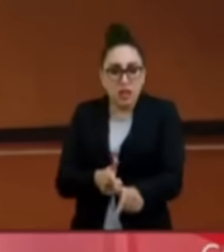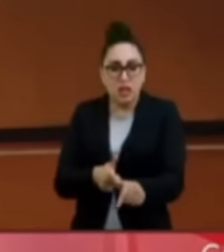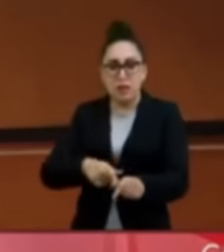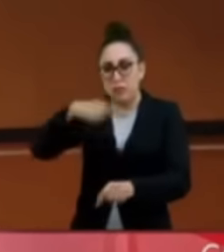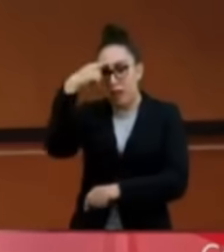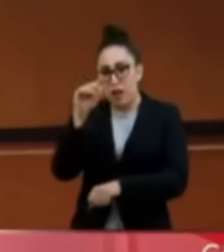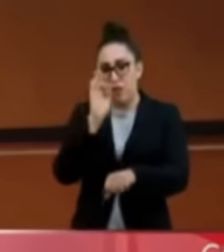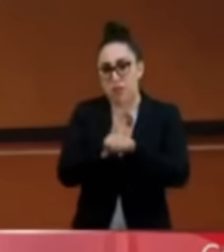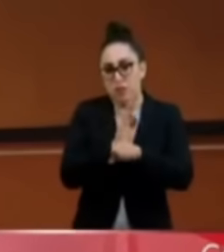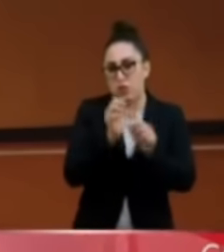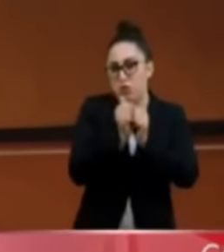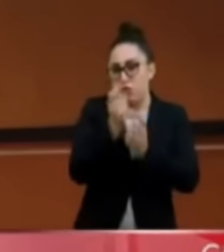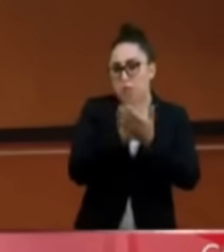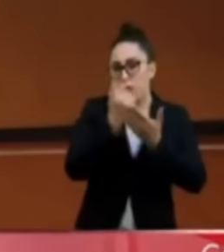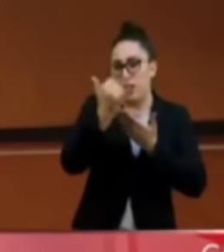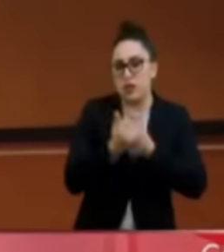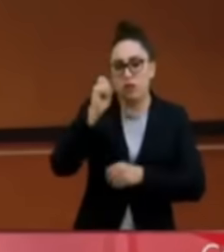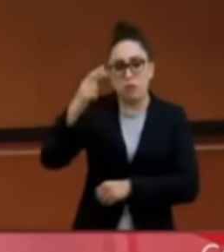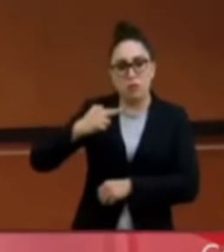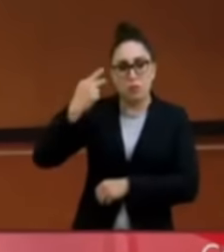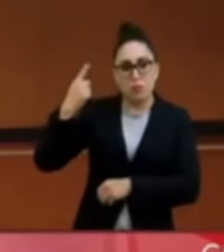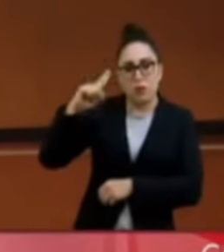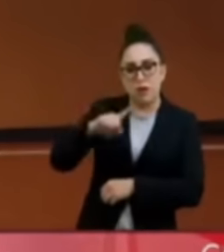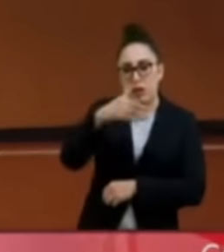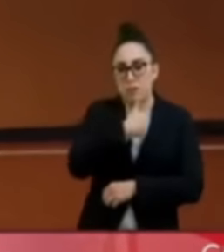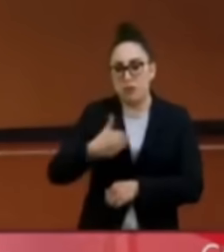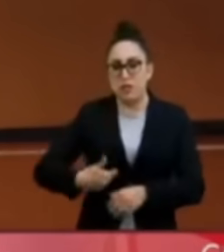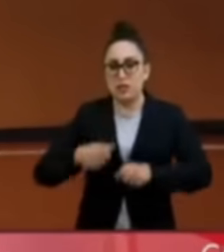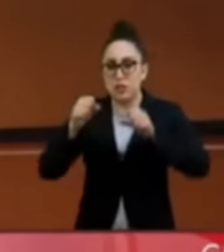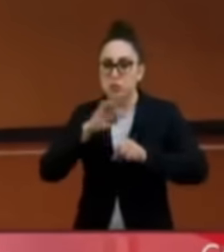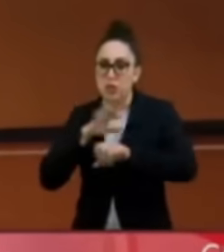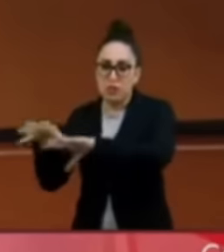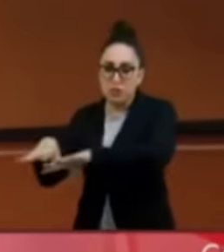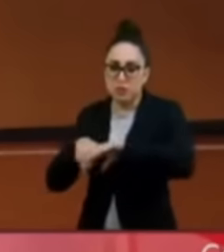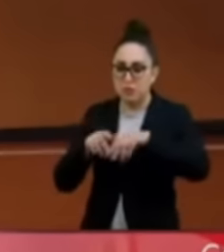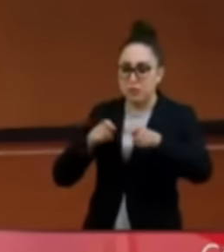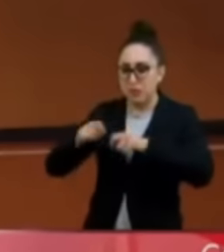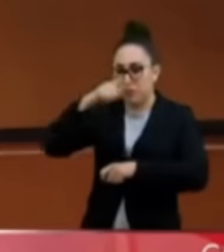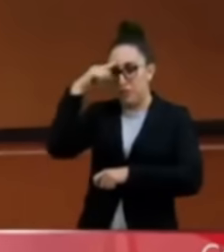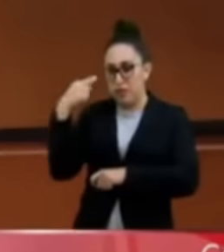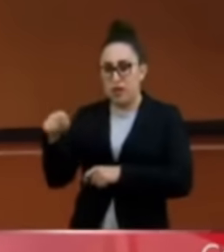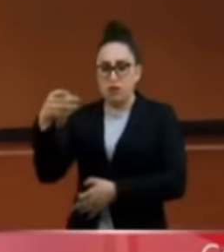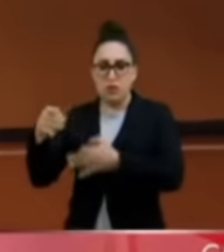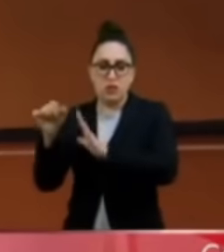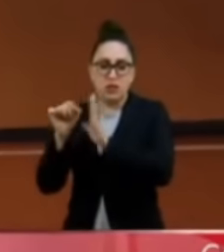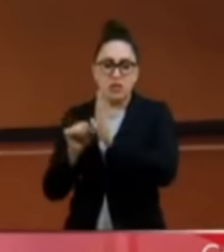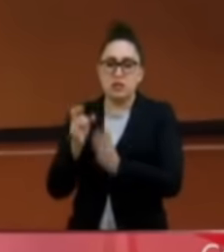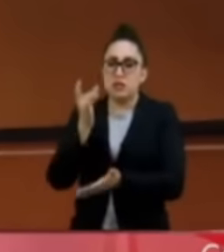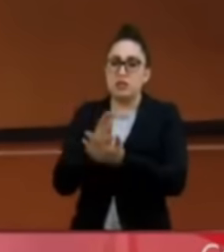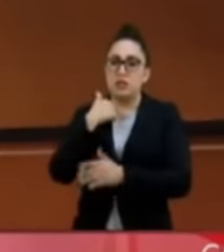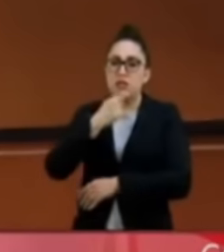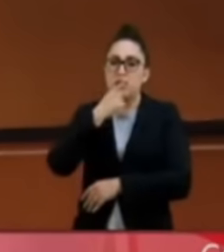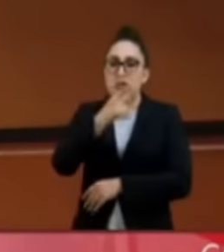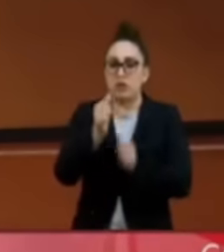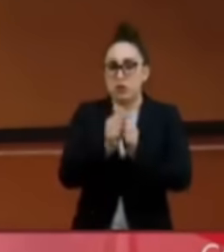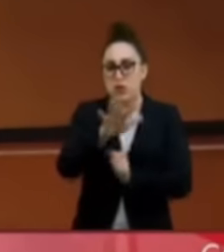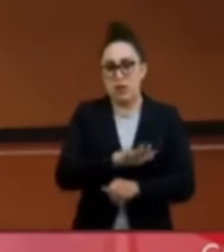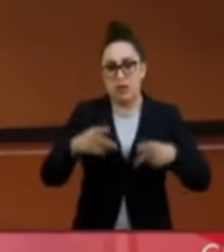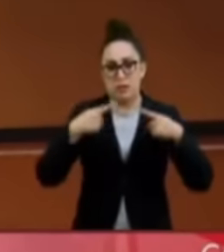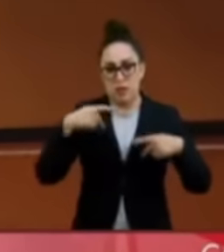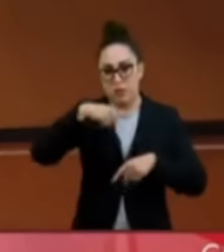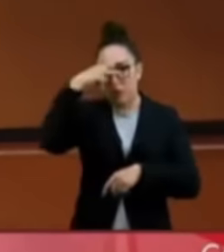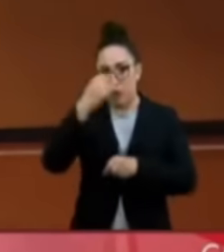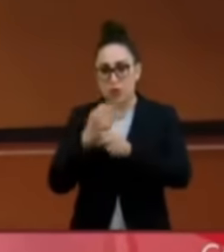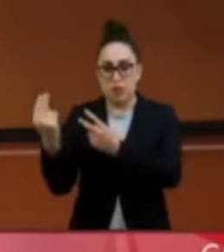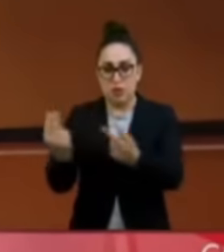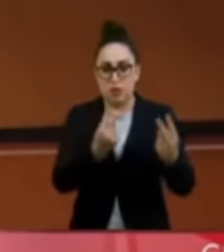un proyecto político que va a terminar capturando al poder judicial. Termino simplemente diciéndole al pueblo de México: